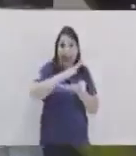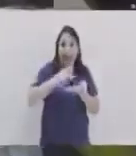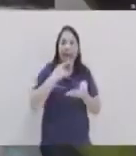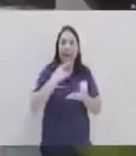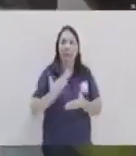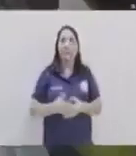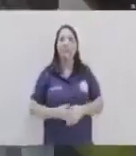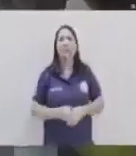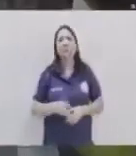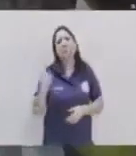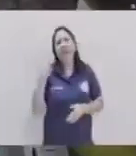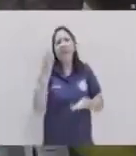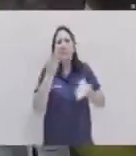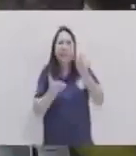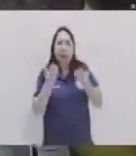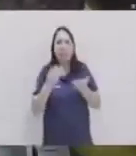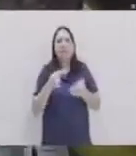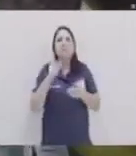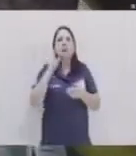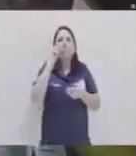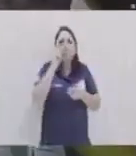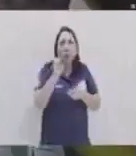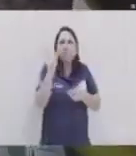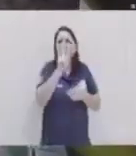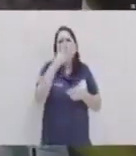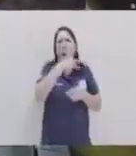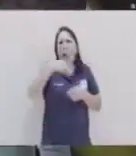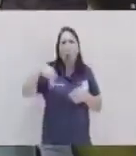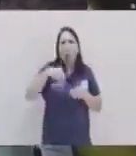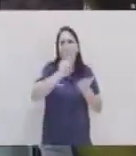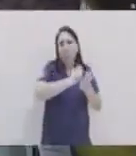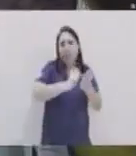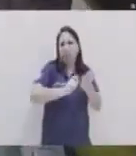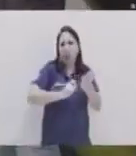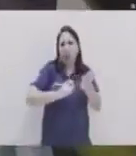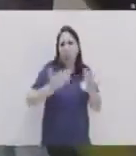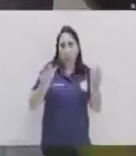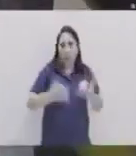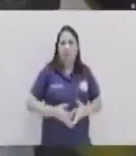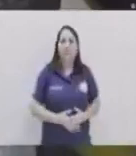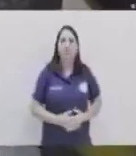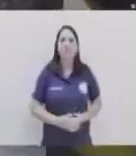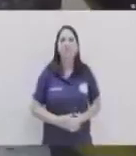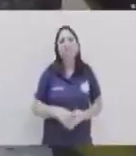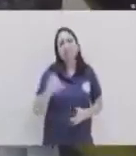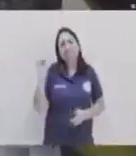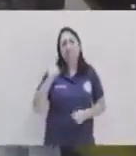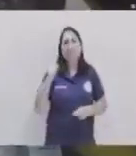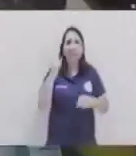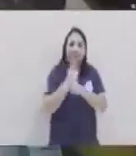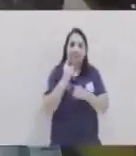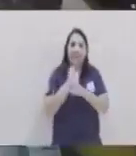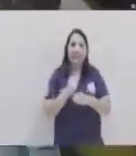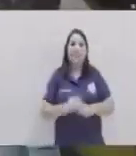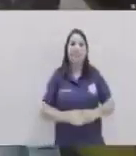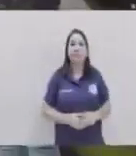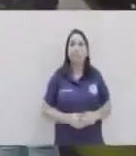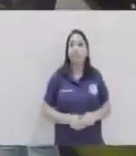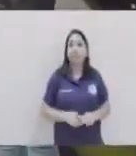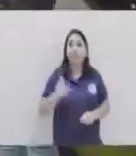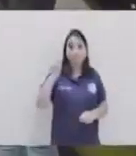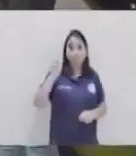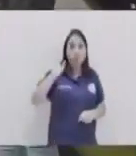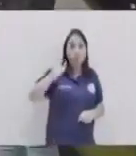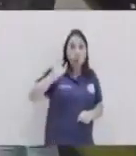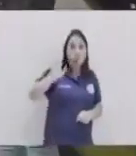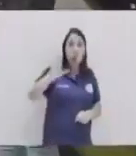puede venir el que no tenga un autor en específico, ¿verdad? Correcto. Lo que comparten también estas 3 es que su literatura en